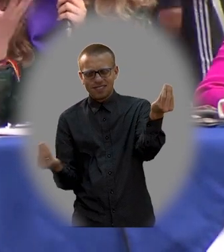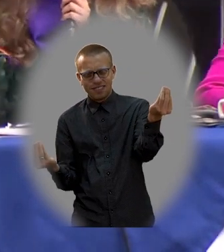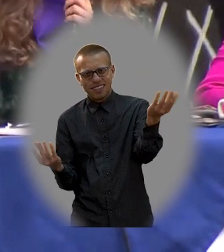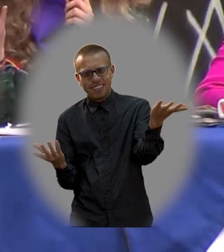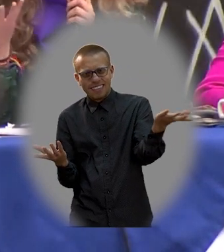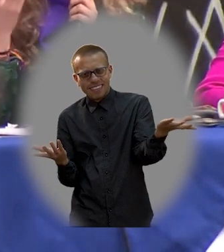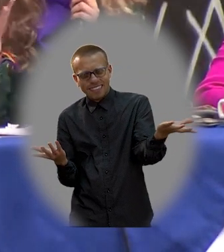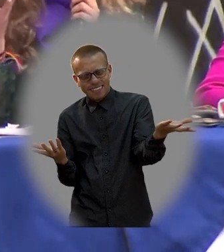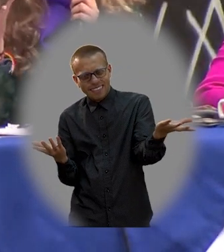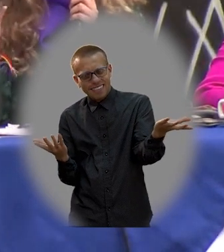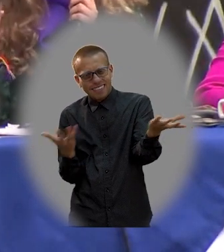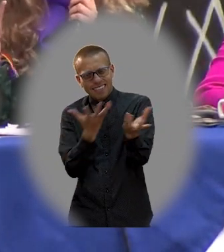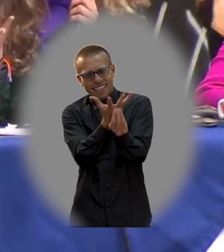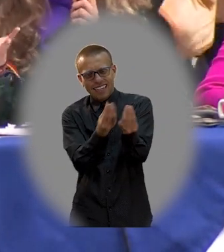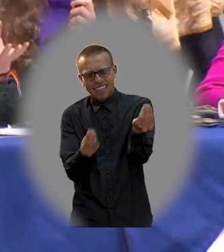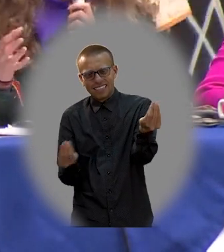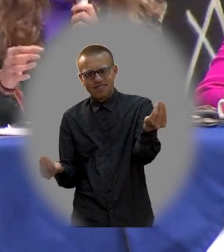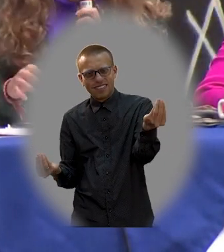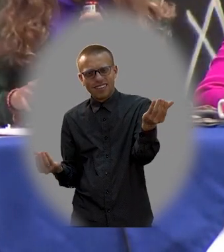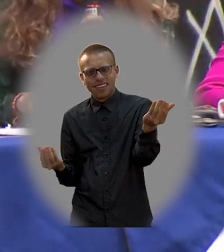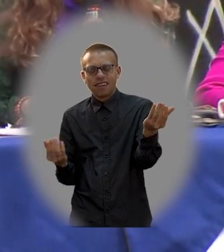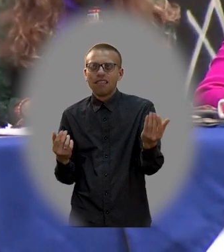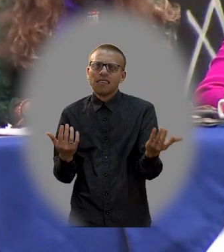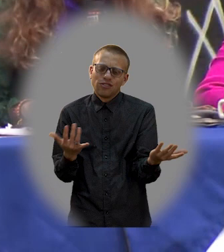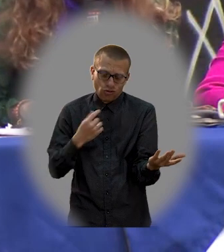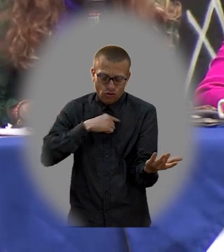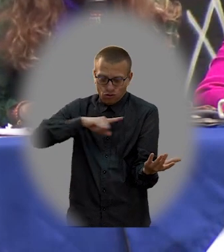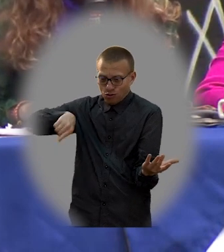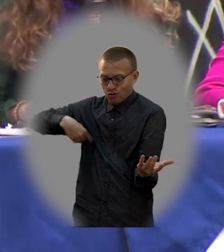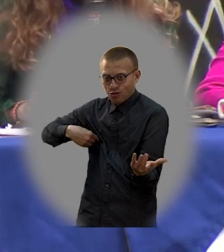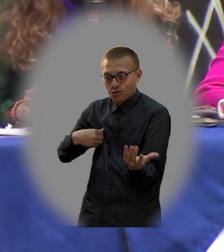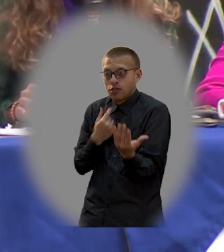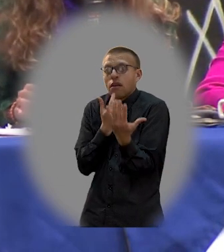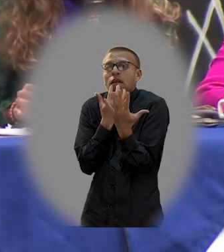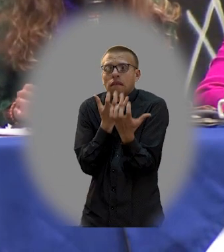muchas de nosotros no queremos ser clasificados, ¿sí?